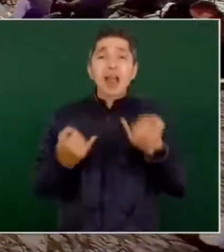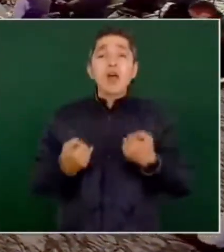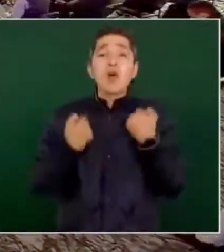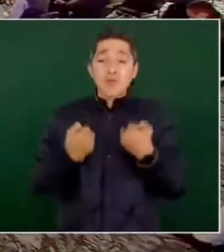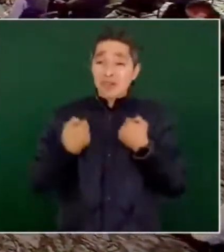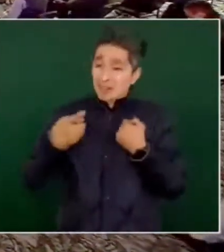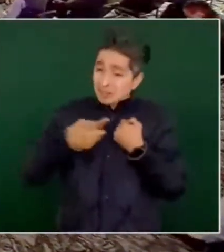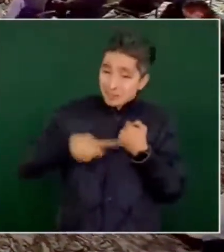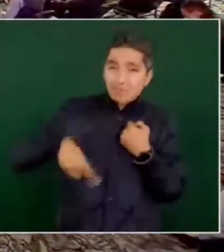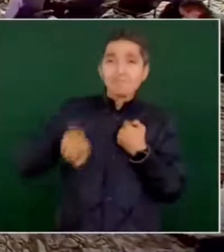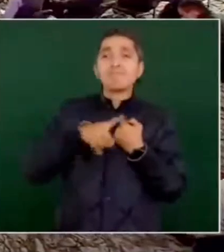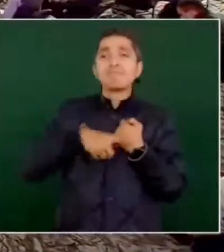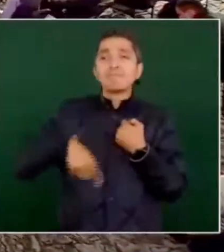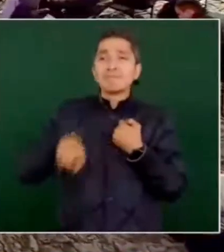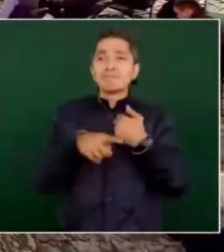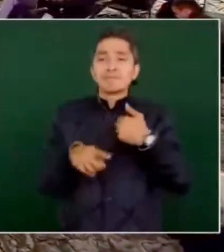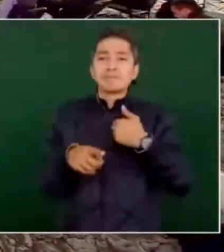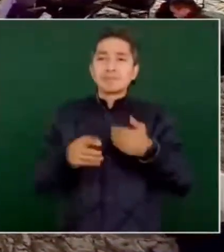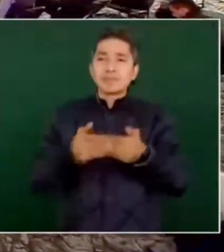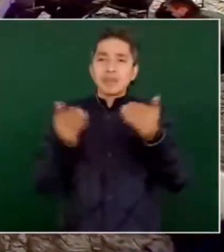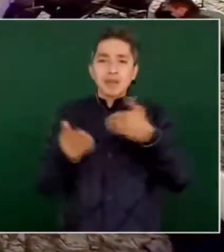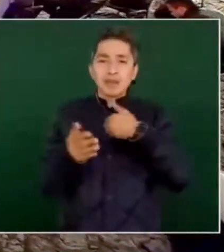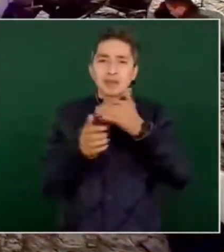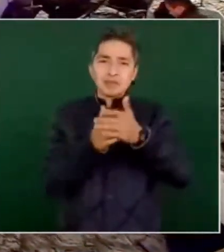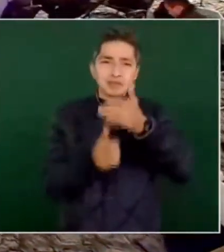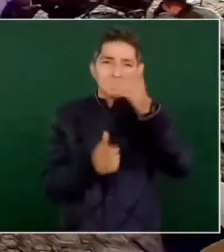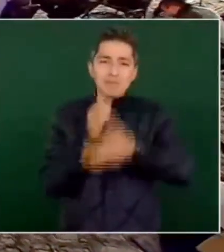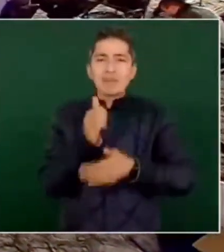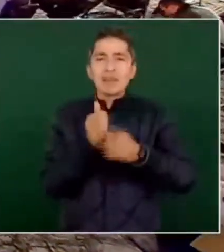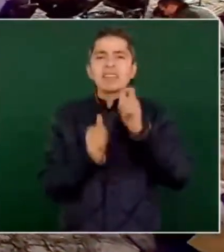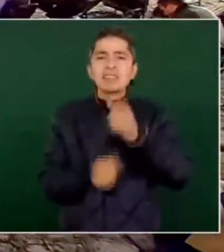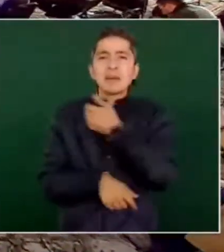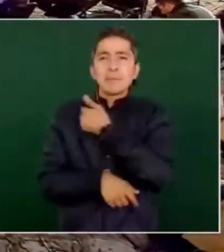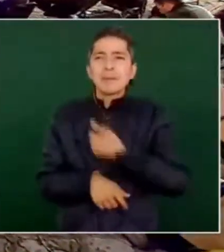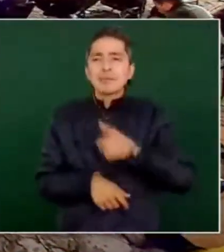Ya termino con el presidente Juárez, porque aquí está